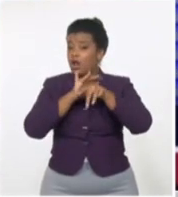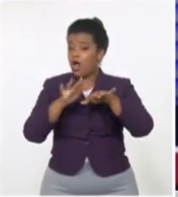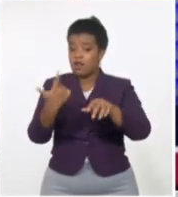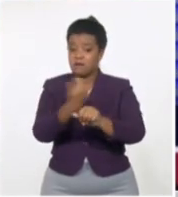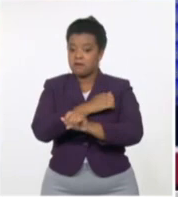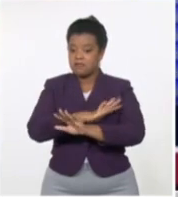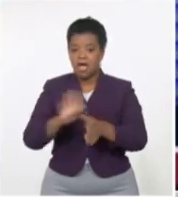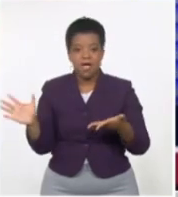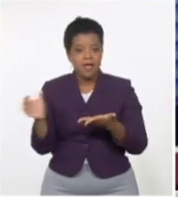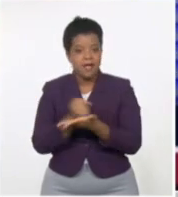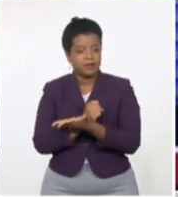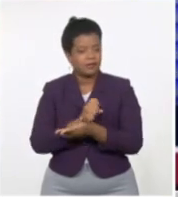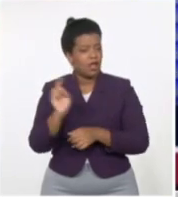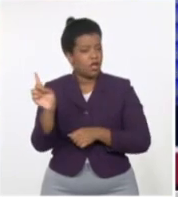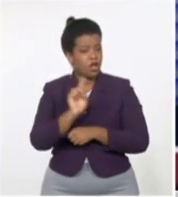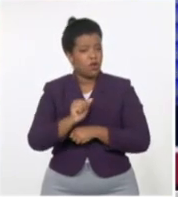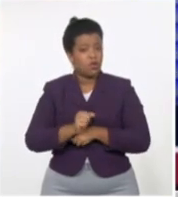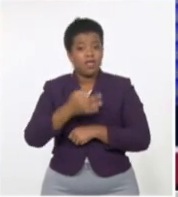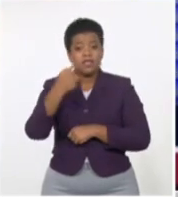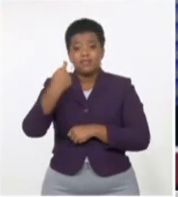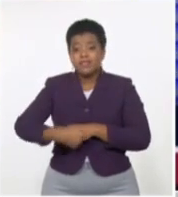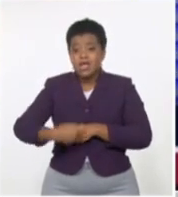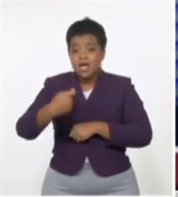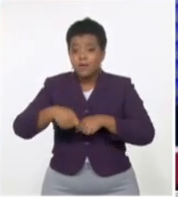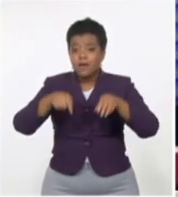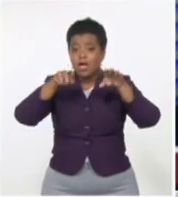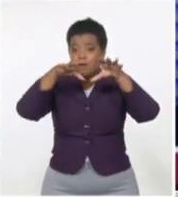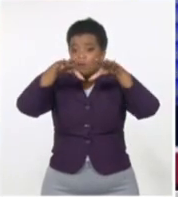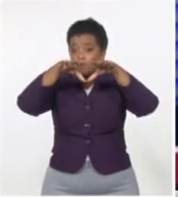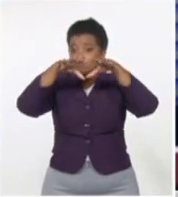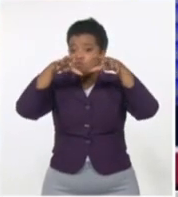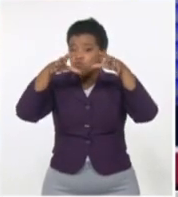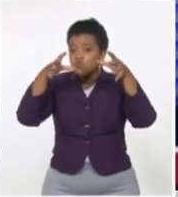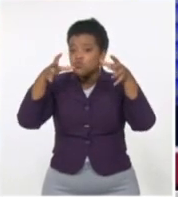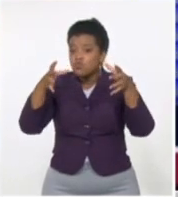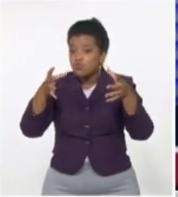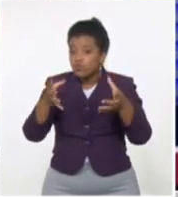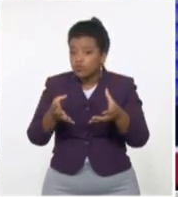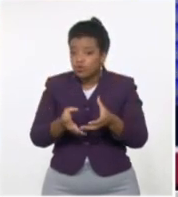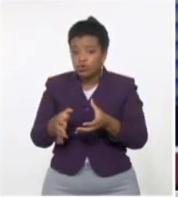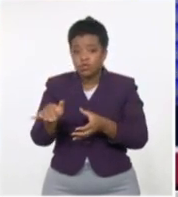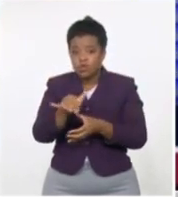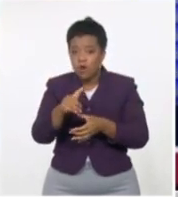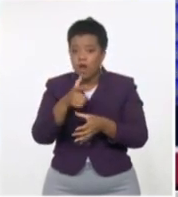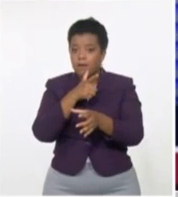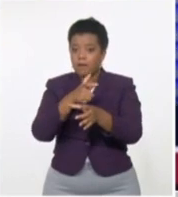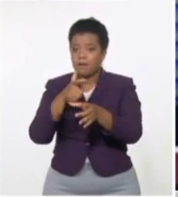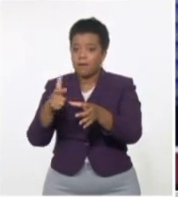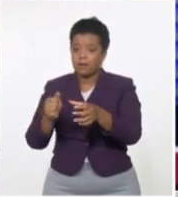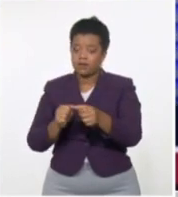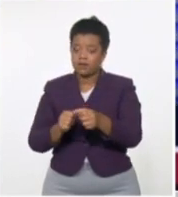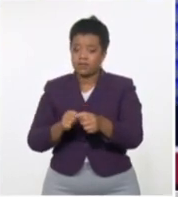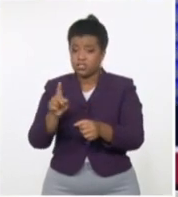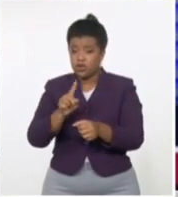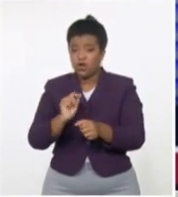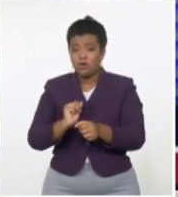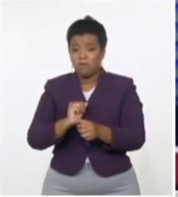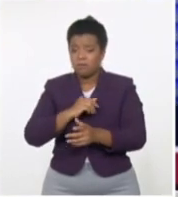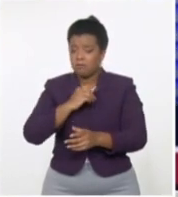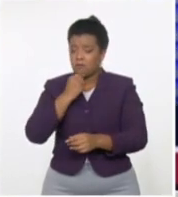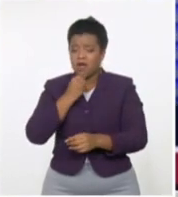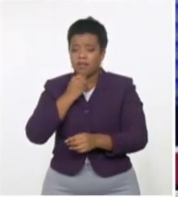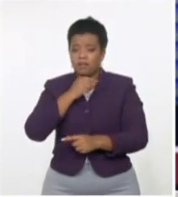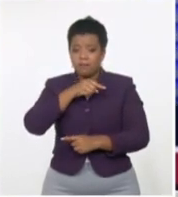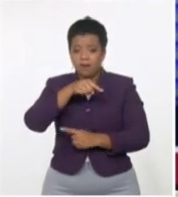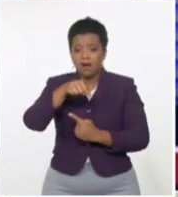población. Miren, hasta que el mundo no tenga una cobertura amplia de vacunación, el virus va a seguir circulando. Claro. Y las nuevas variantes del virus van a seguir